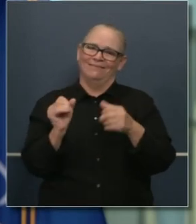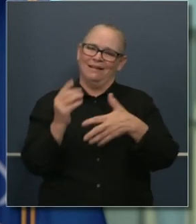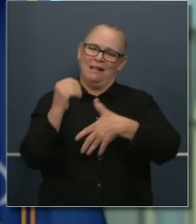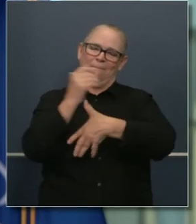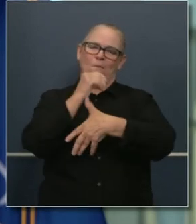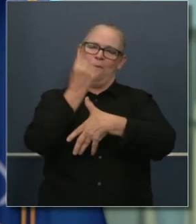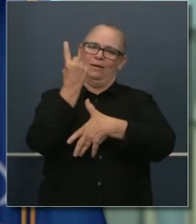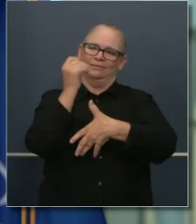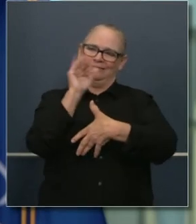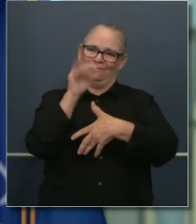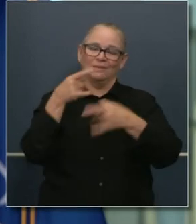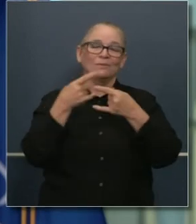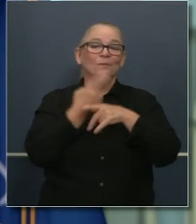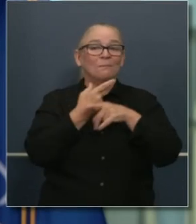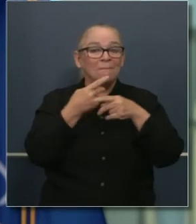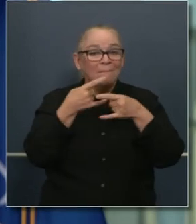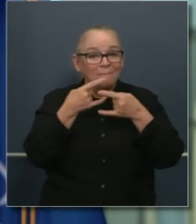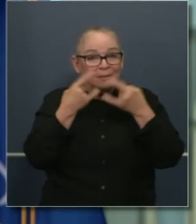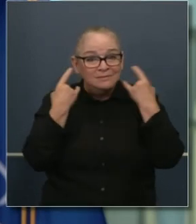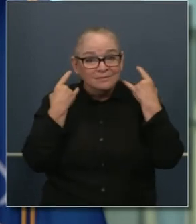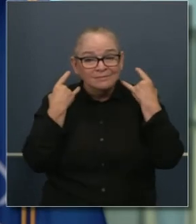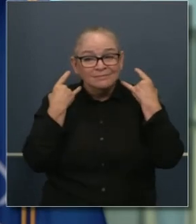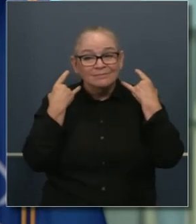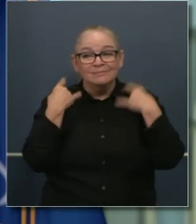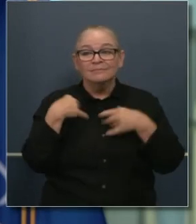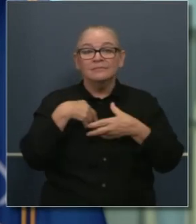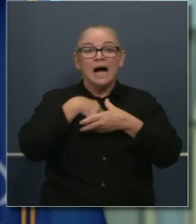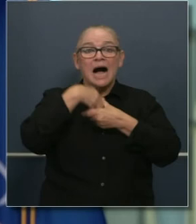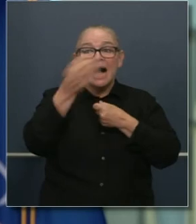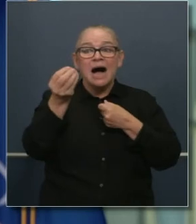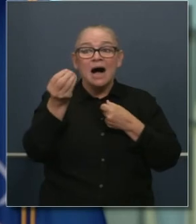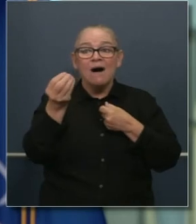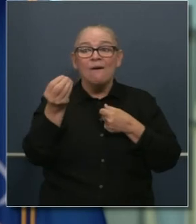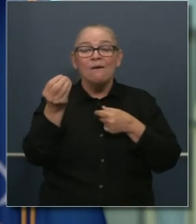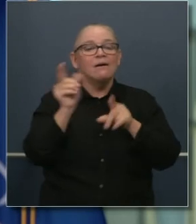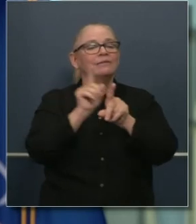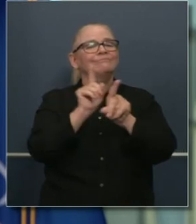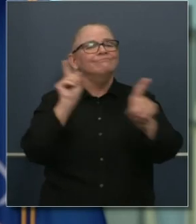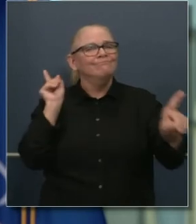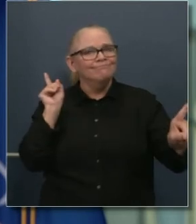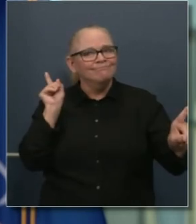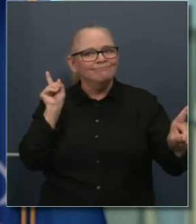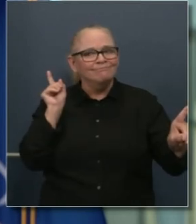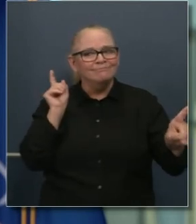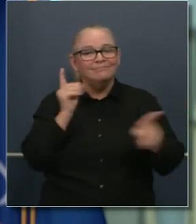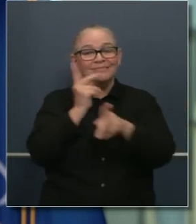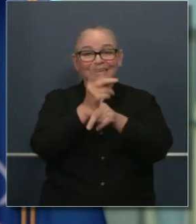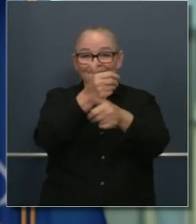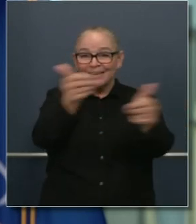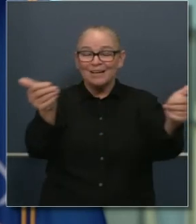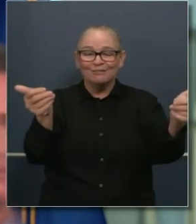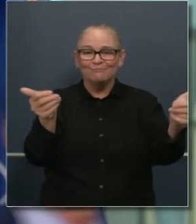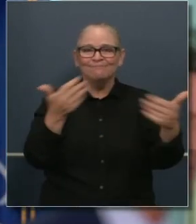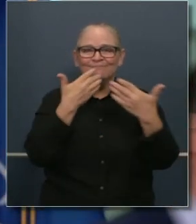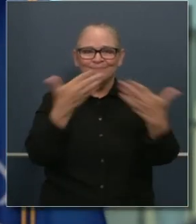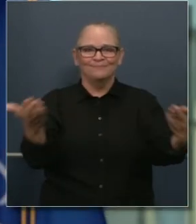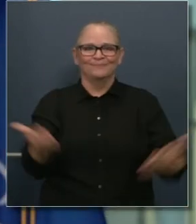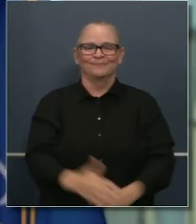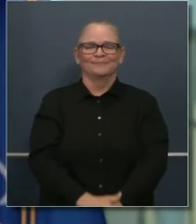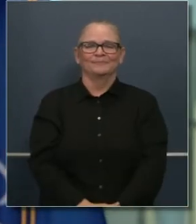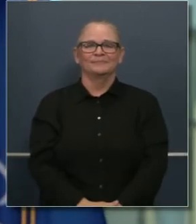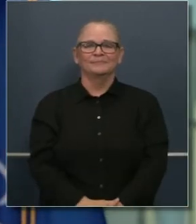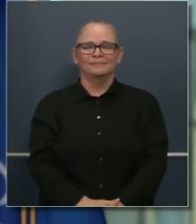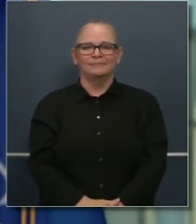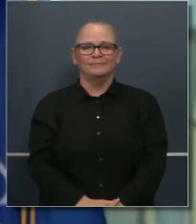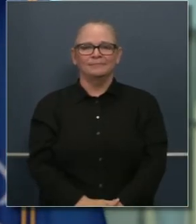es ponerse su máscara cuando salen a la calle y practiquen el distanciamiento físico gracias a todos y